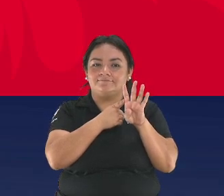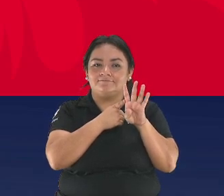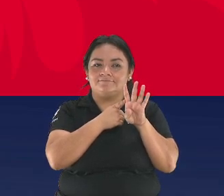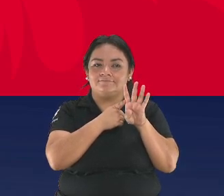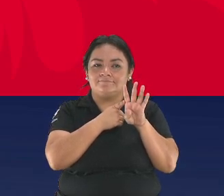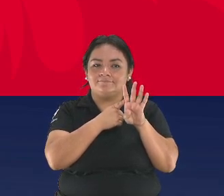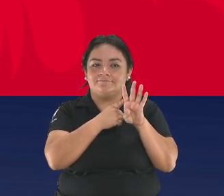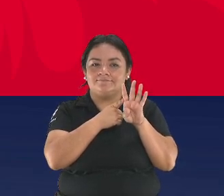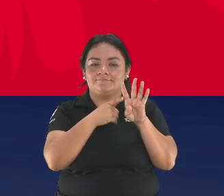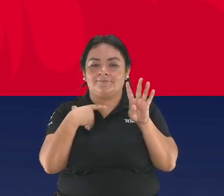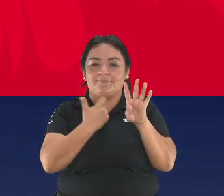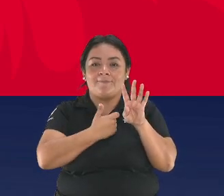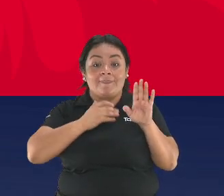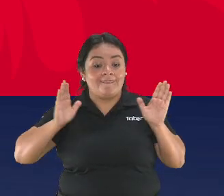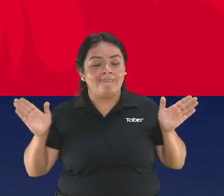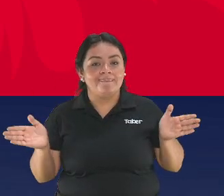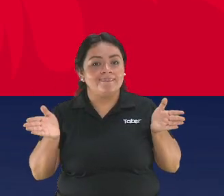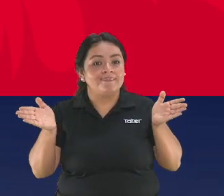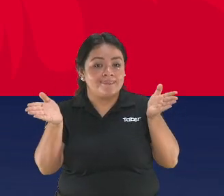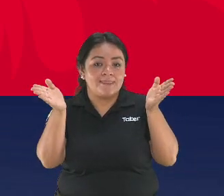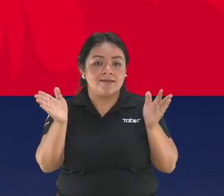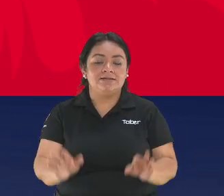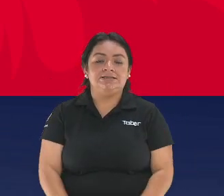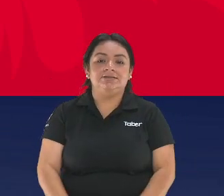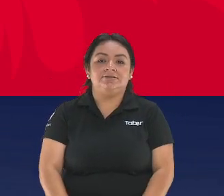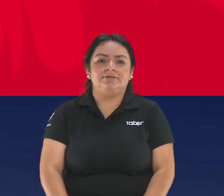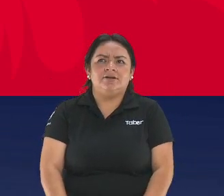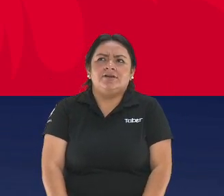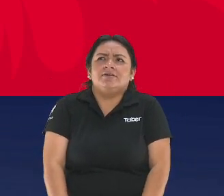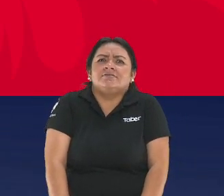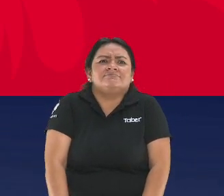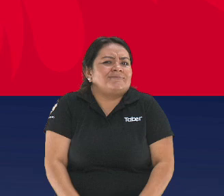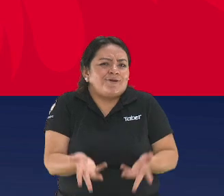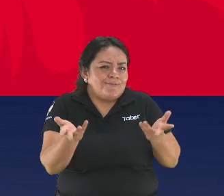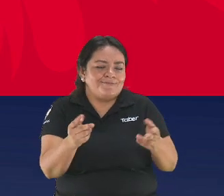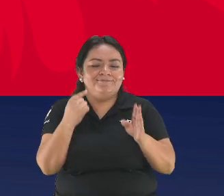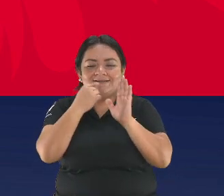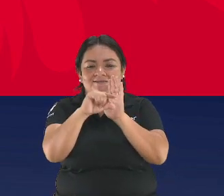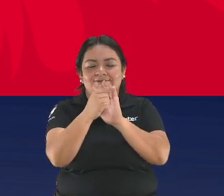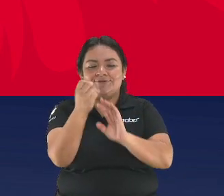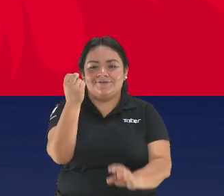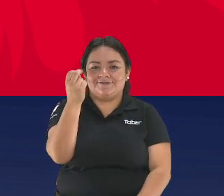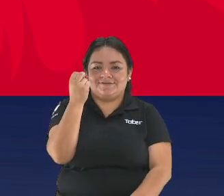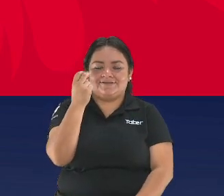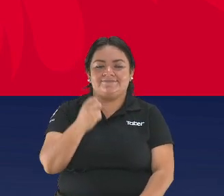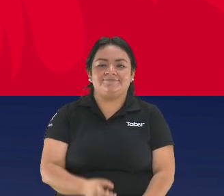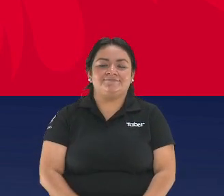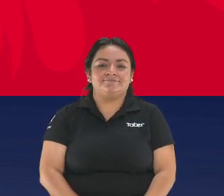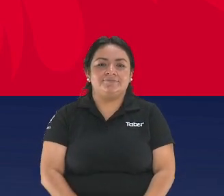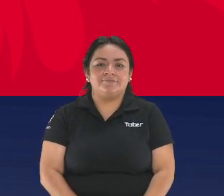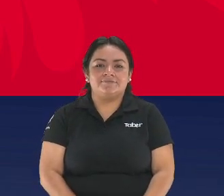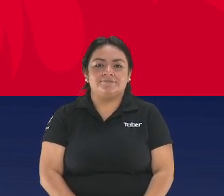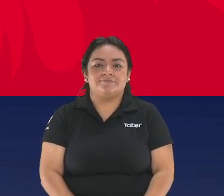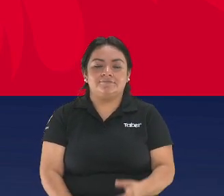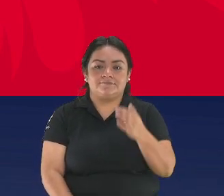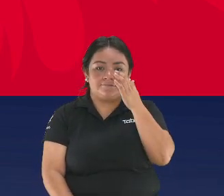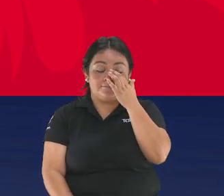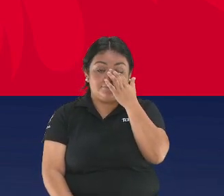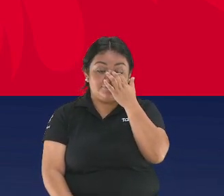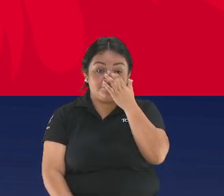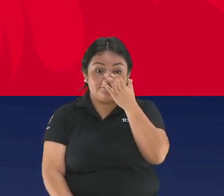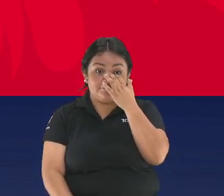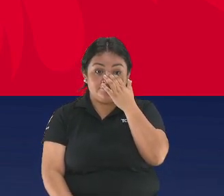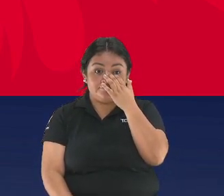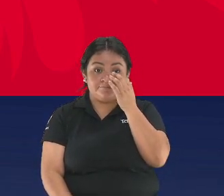debemos perseverar y cómo ve ese versículo 12 del capítulo 1 de santiago con esto ya casi voy cerrando